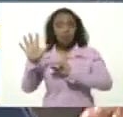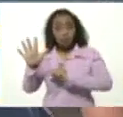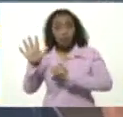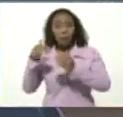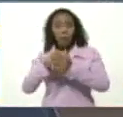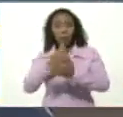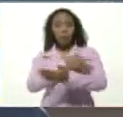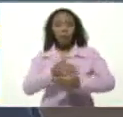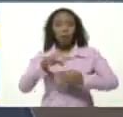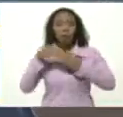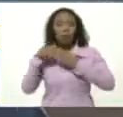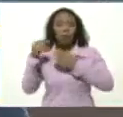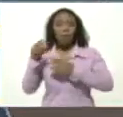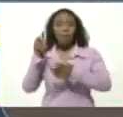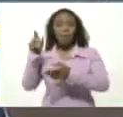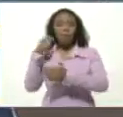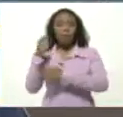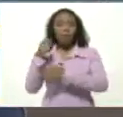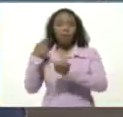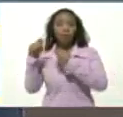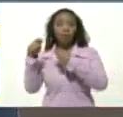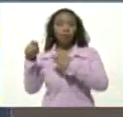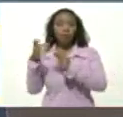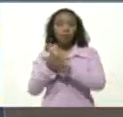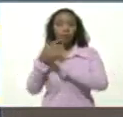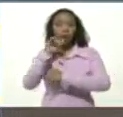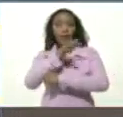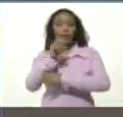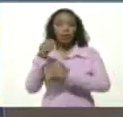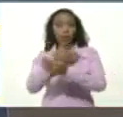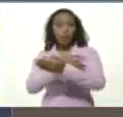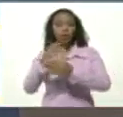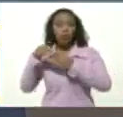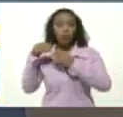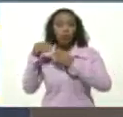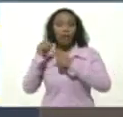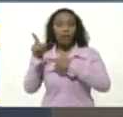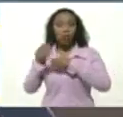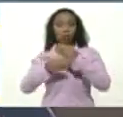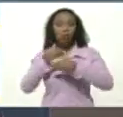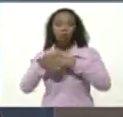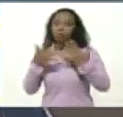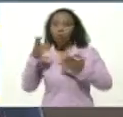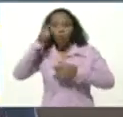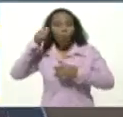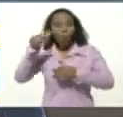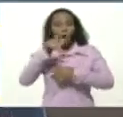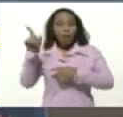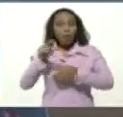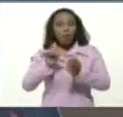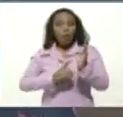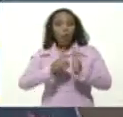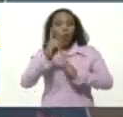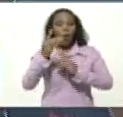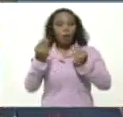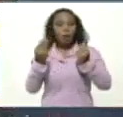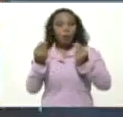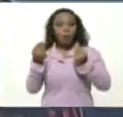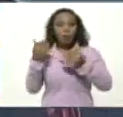por concepto de la renta, y apenas el año pasado quizás unos 500 millones de dólares. Eso ha hecho que nuestro pueblo se haya desarrollado en una economía